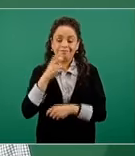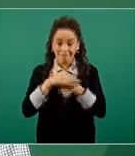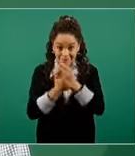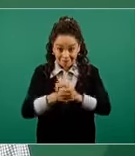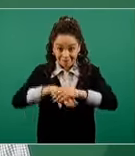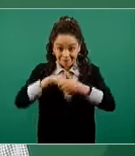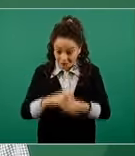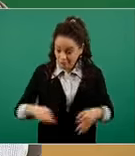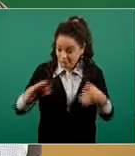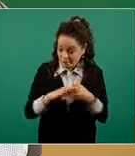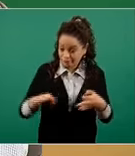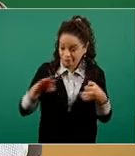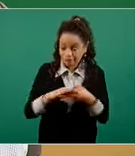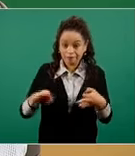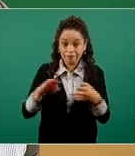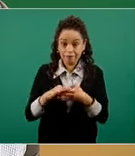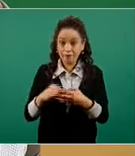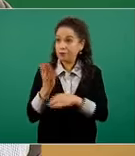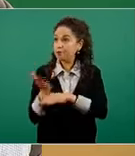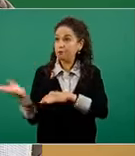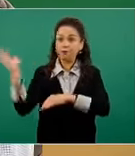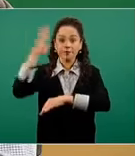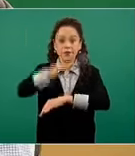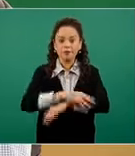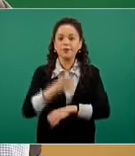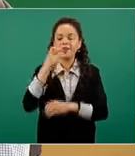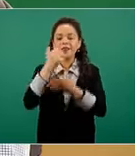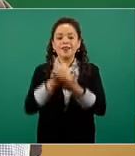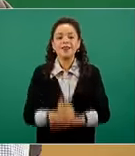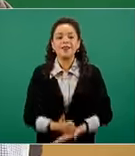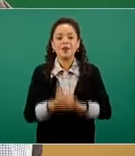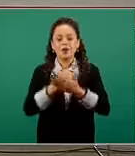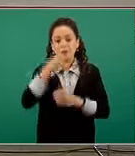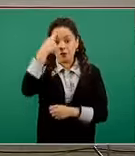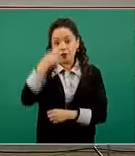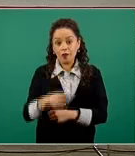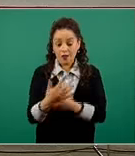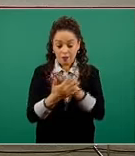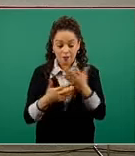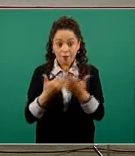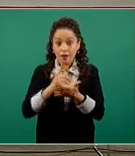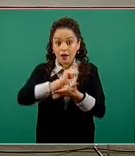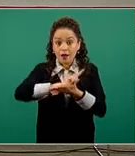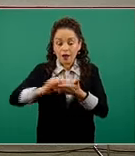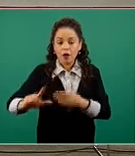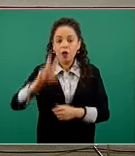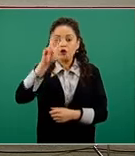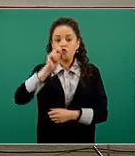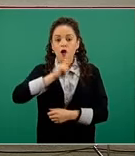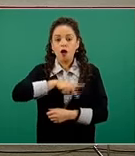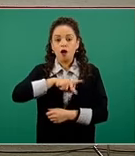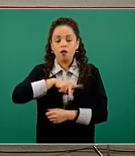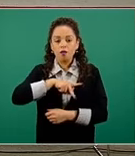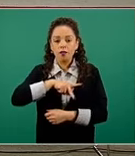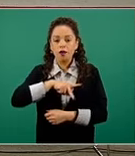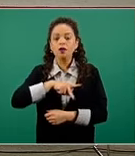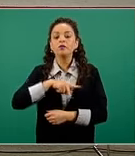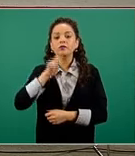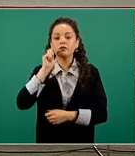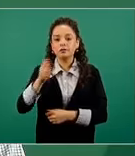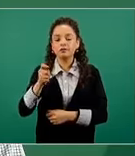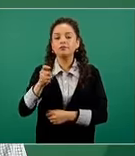hacerlo constantemente durante el día nos va a permitir que nuestras manos limpias no lleven los virus de regreso a